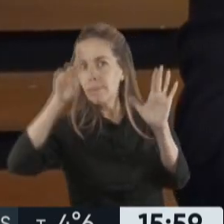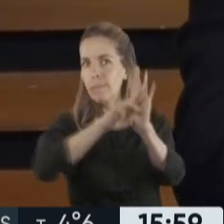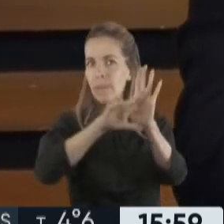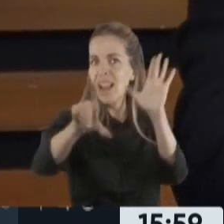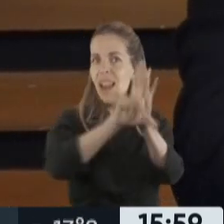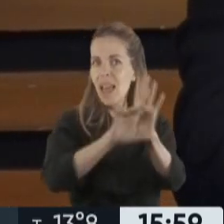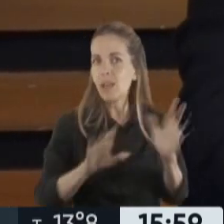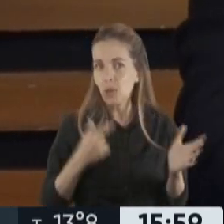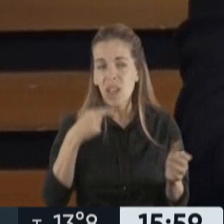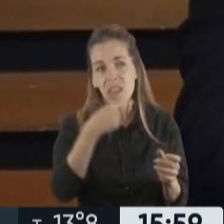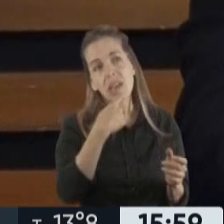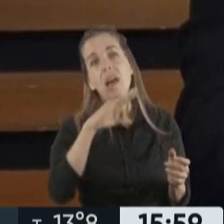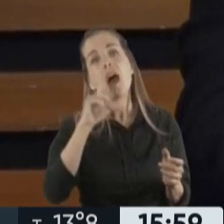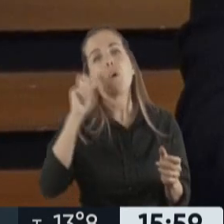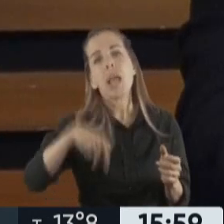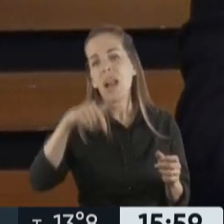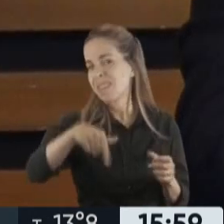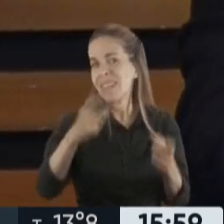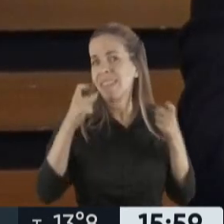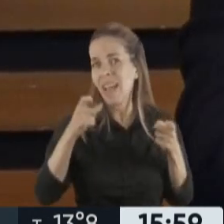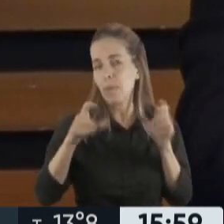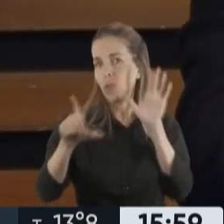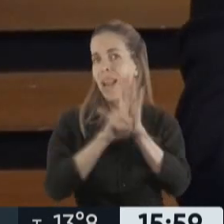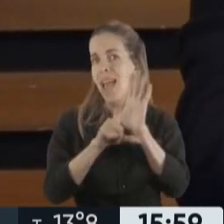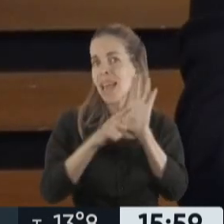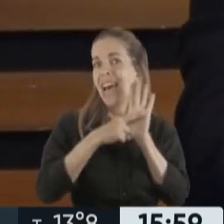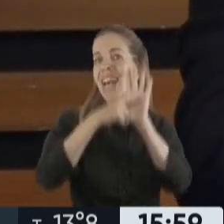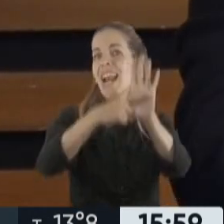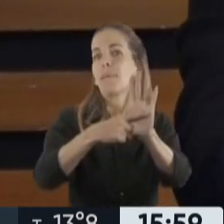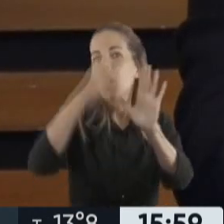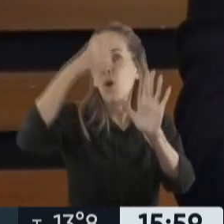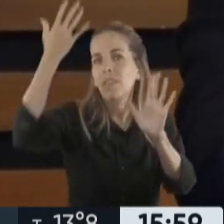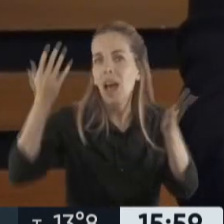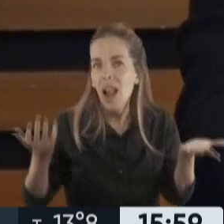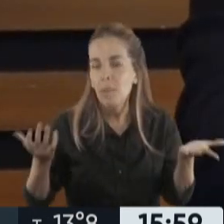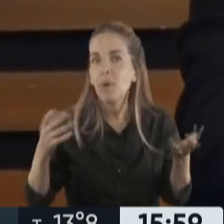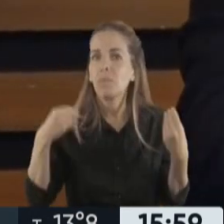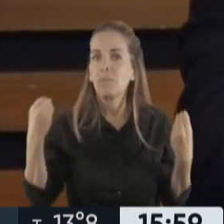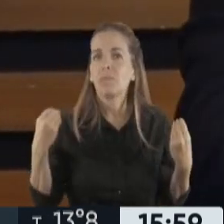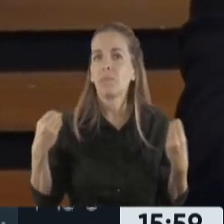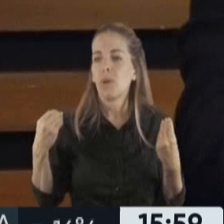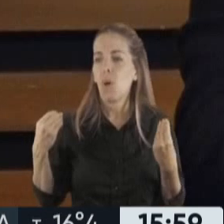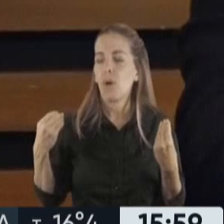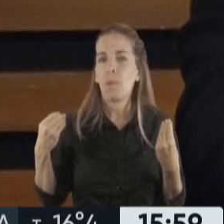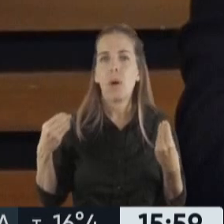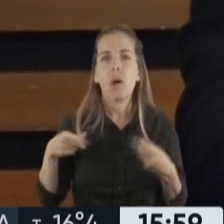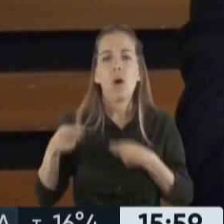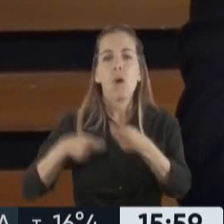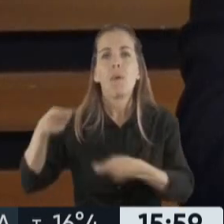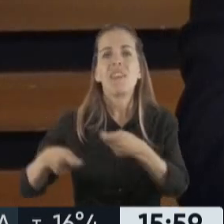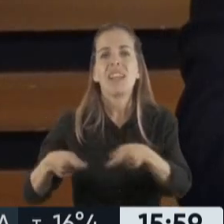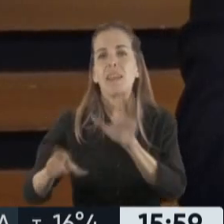dije, che, vamos a reglamentar esto. Y ahí venía el segundo problema. Bueno, pero ¿y cómo financiamos esto?